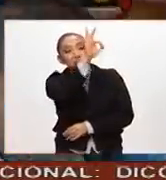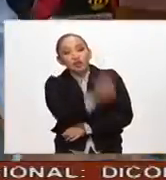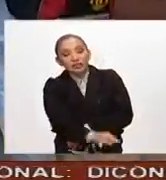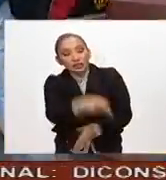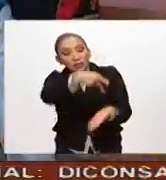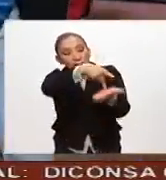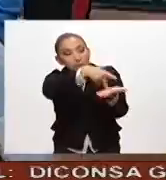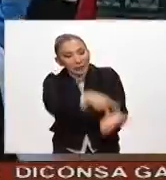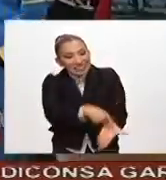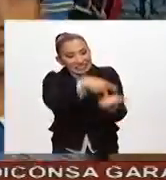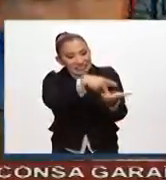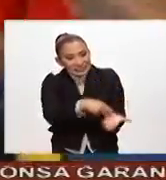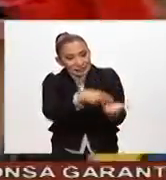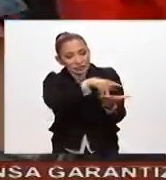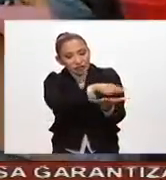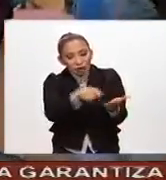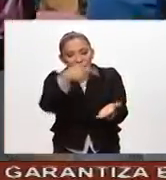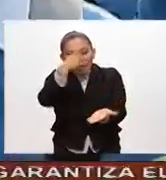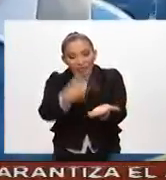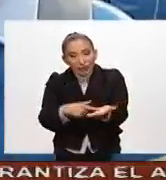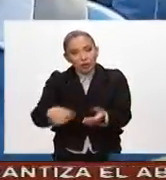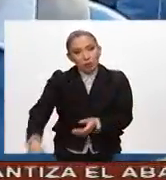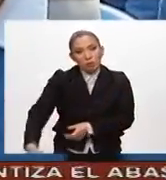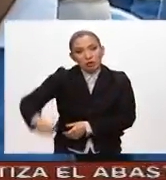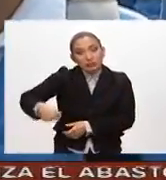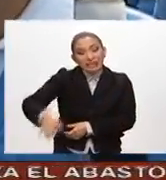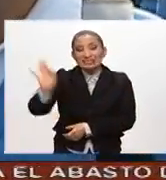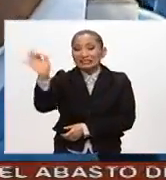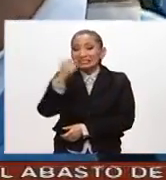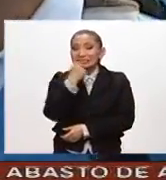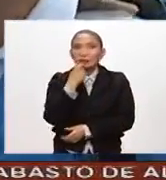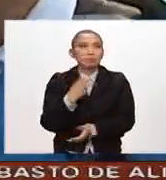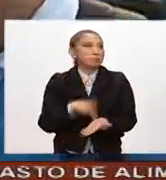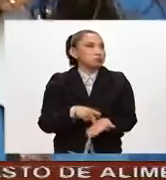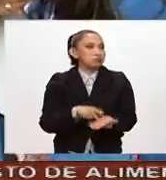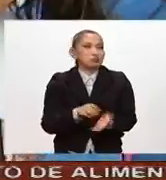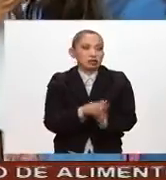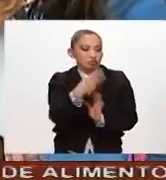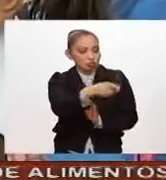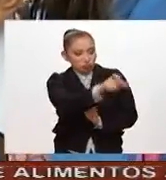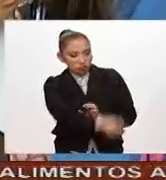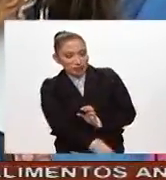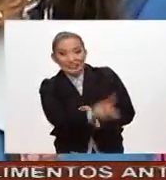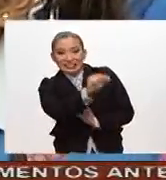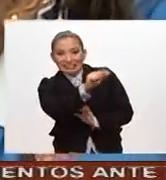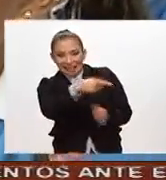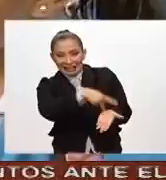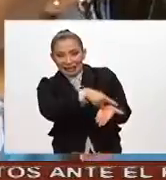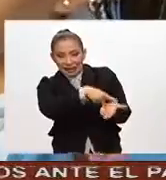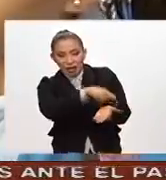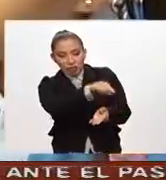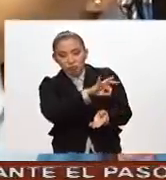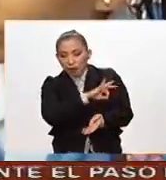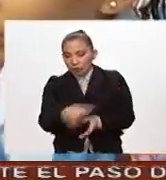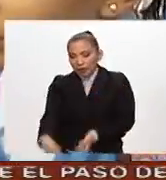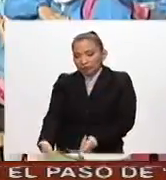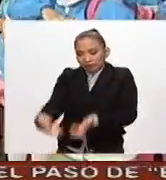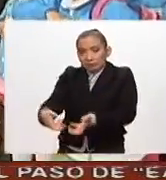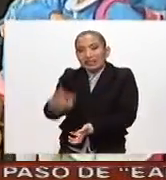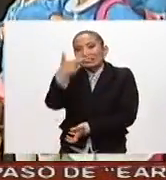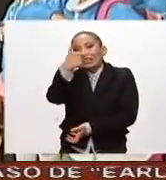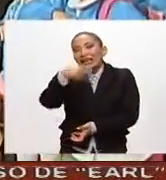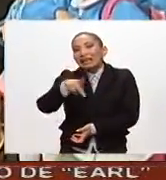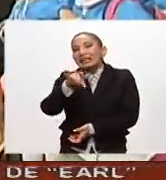del peso de carga en la mochila. Si un niño pesa, por ejemplo, 70 kilos, bueno, puede cargar hasta